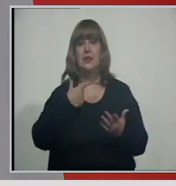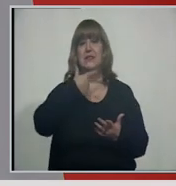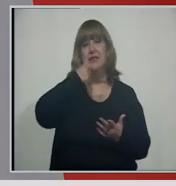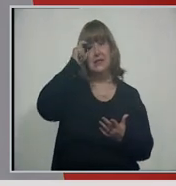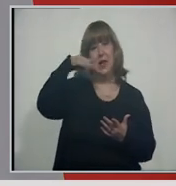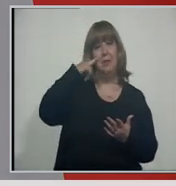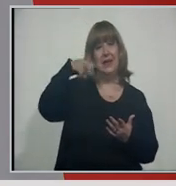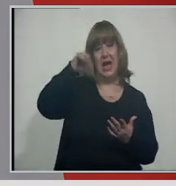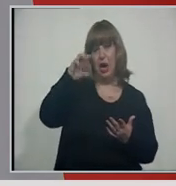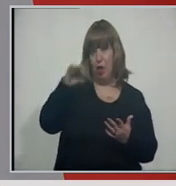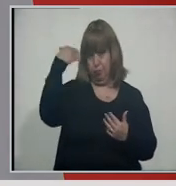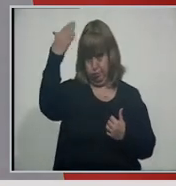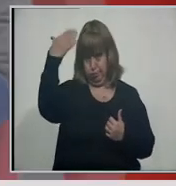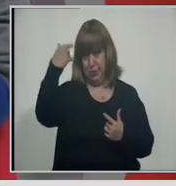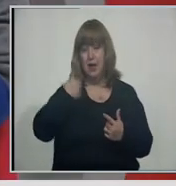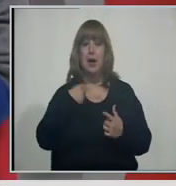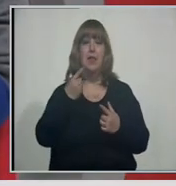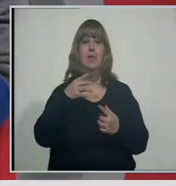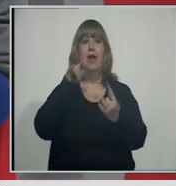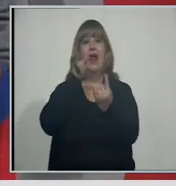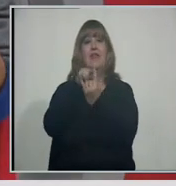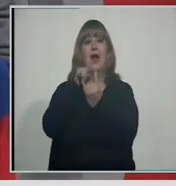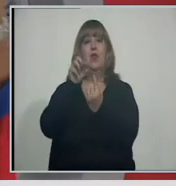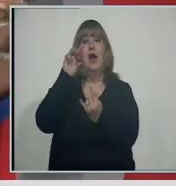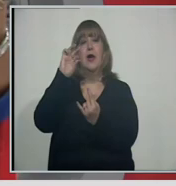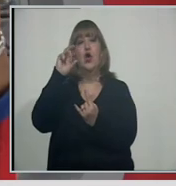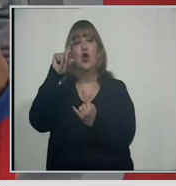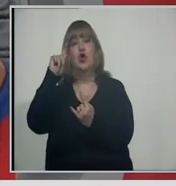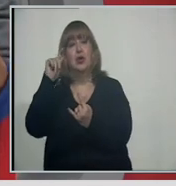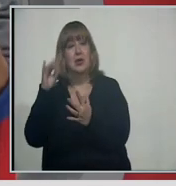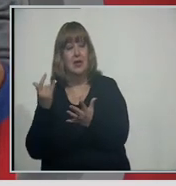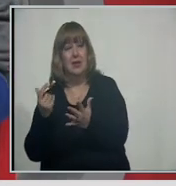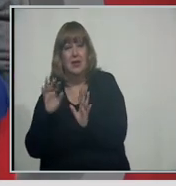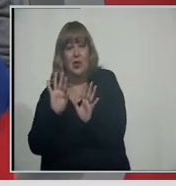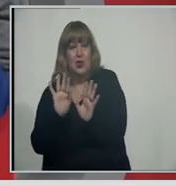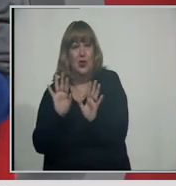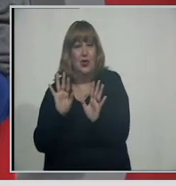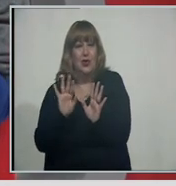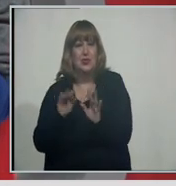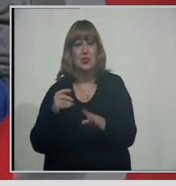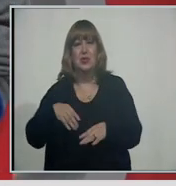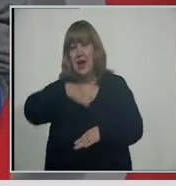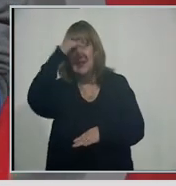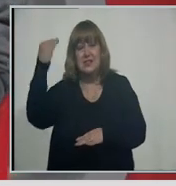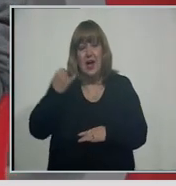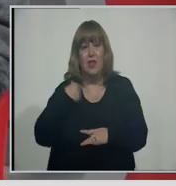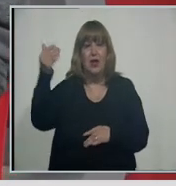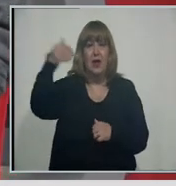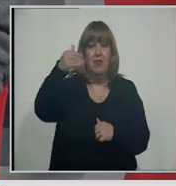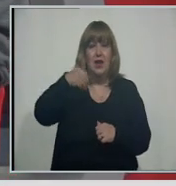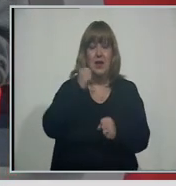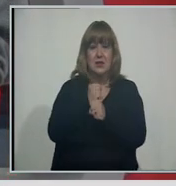para tomar las audiciones asociaciones son para drácula roca está claro que sí pero qué estafa pp no no no estoy harto de que vengan a trabajar